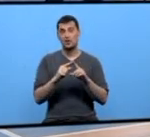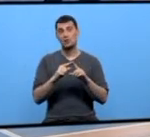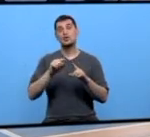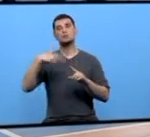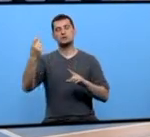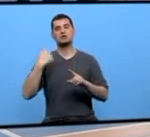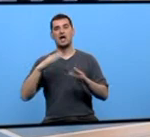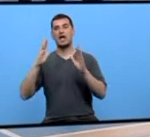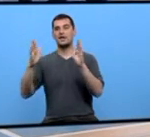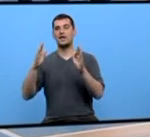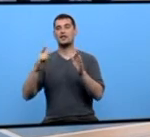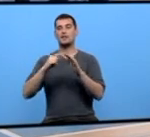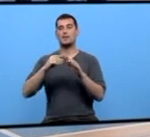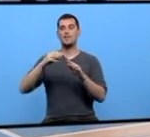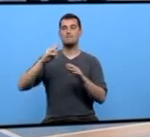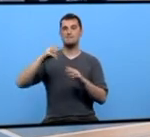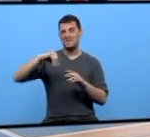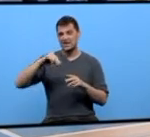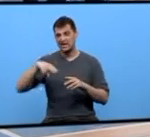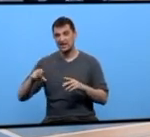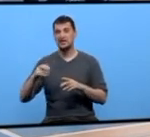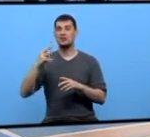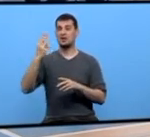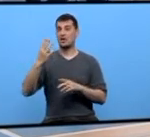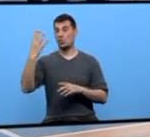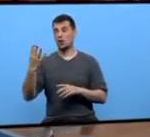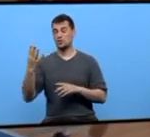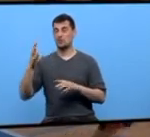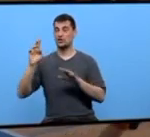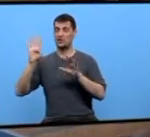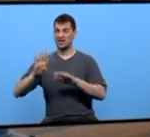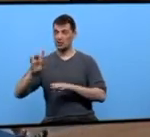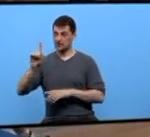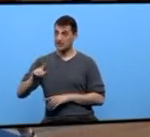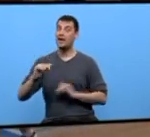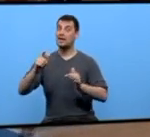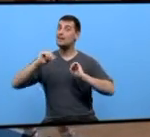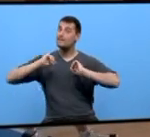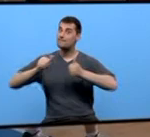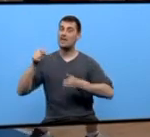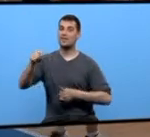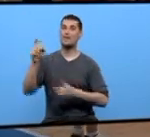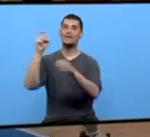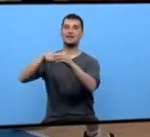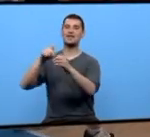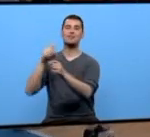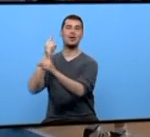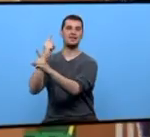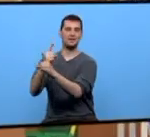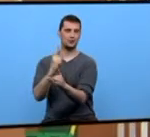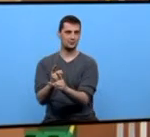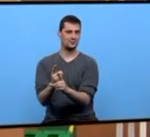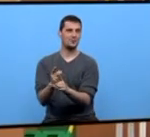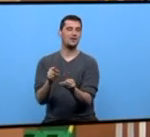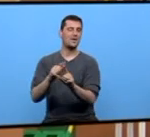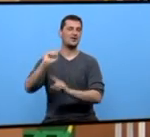de básquet, de pre-mini, mini, de terceiro, cuarto, quinto, sexto de primaria. Entón é cando comezan a participar nas competicións e a